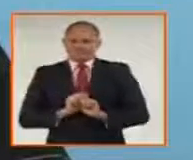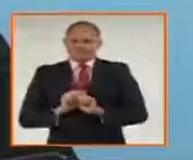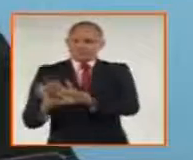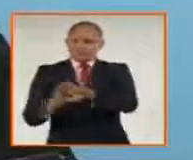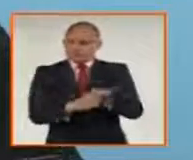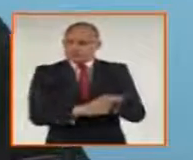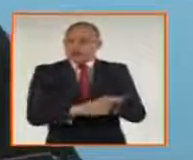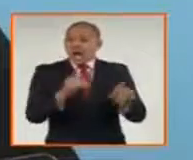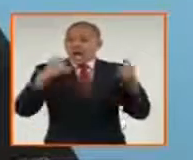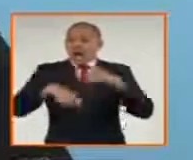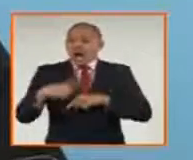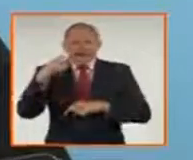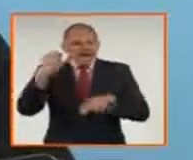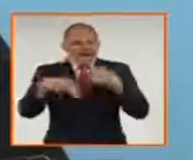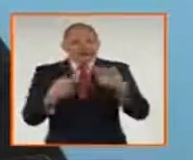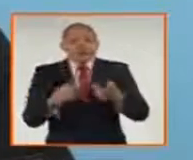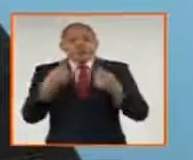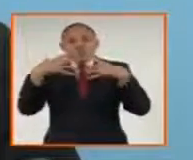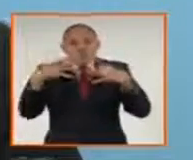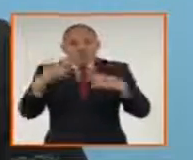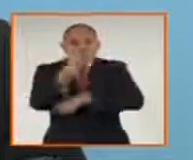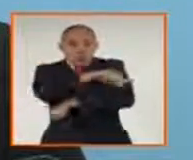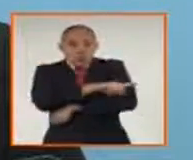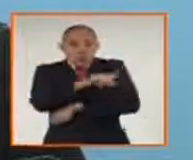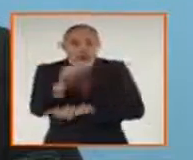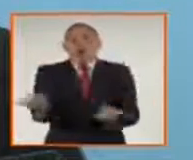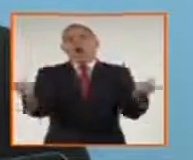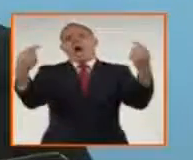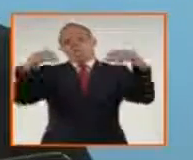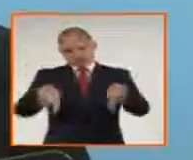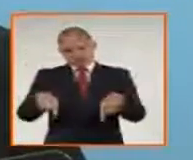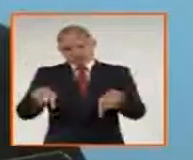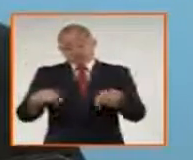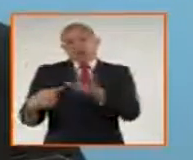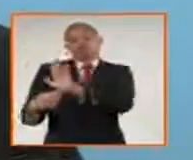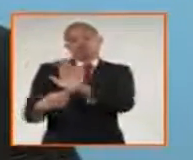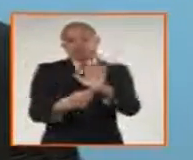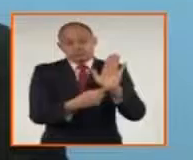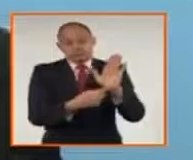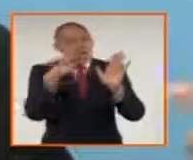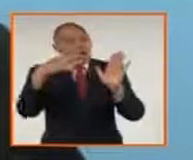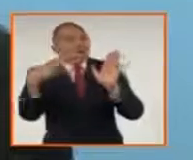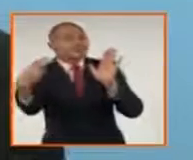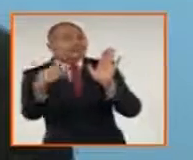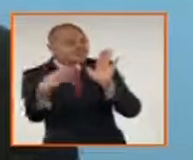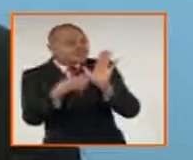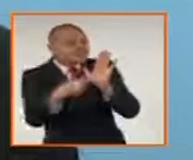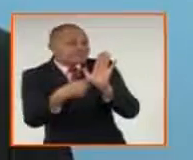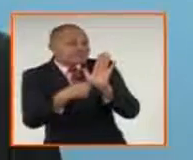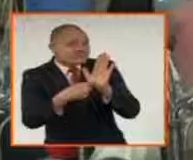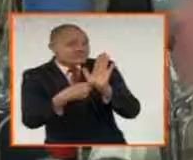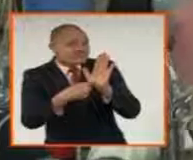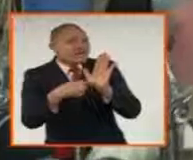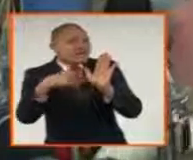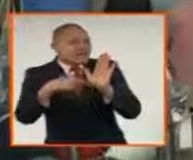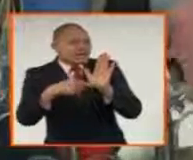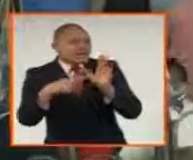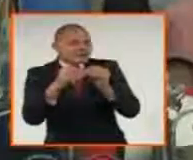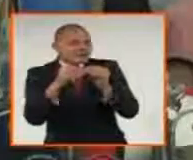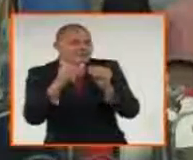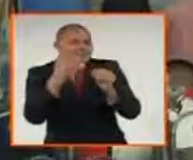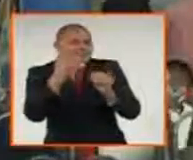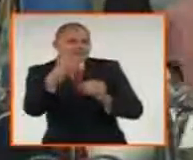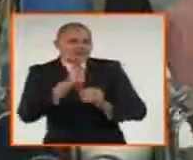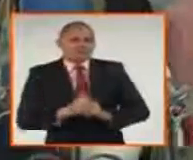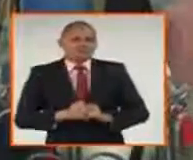para enriquecer ese código que va a ser el Código de las Familias Cubanas, un código que se parece a la sociedad en que vivimos. Se garantiza